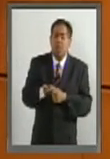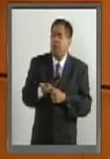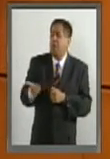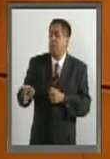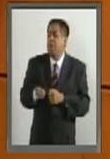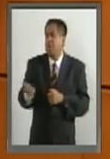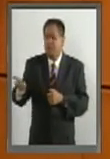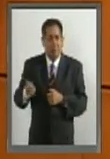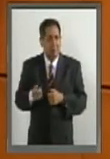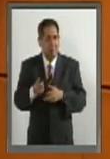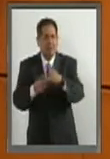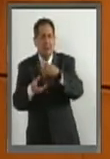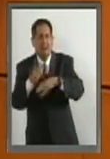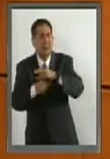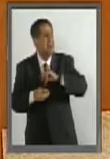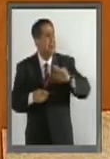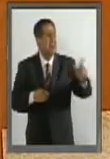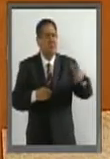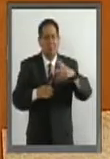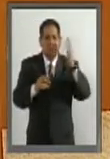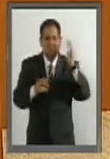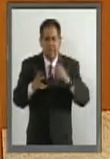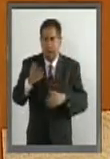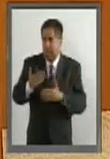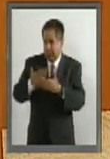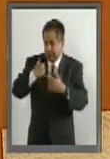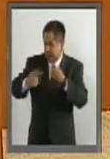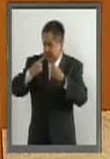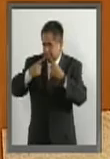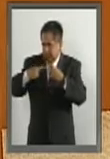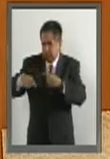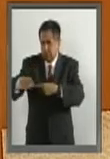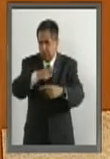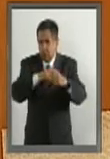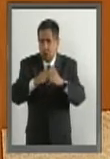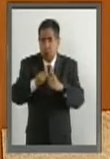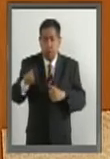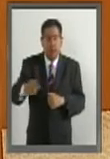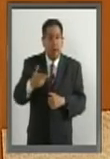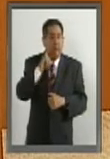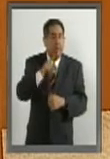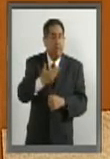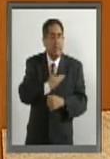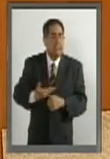recursos regresan allá. Lo discutíamos aquí con la presidenta